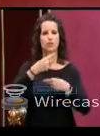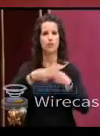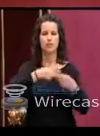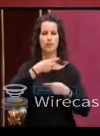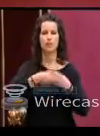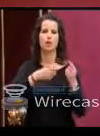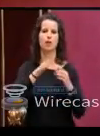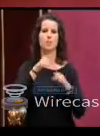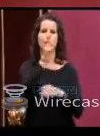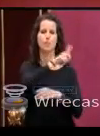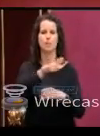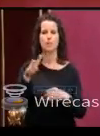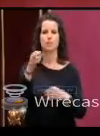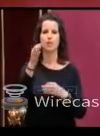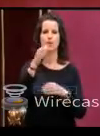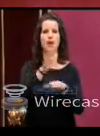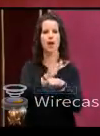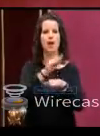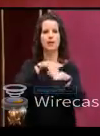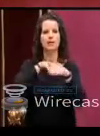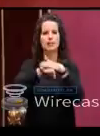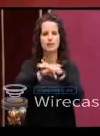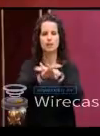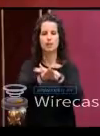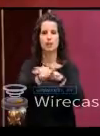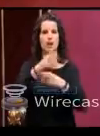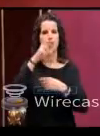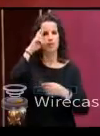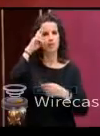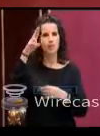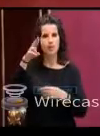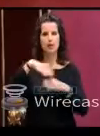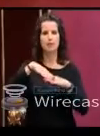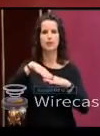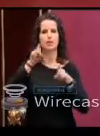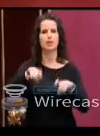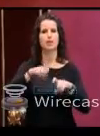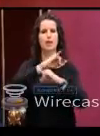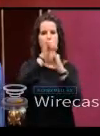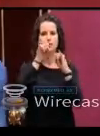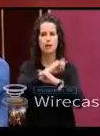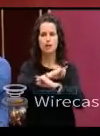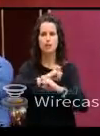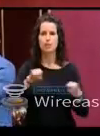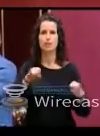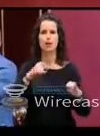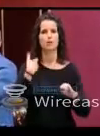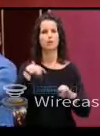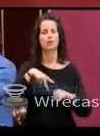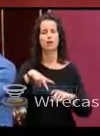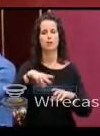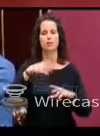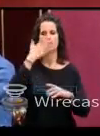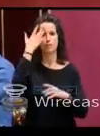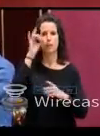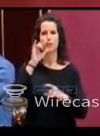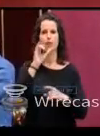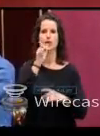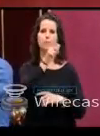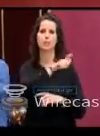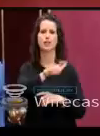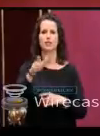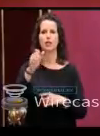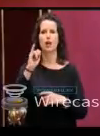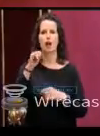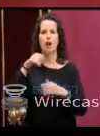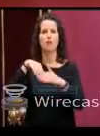a ser enterrados dignamente, a descansar en paz y a que se salde la deuda con quienes tienen algún ser querido en una